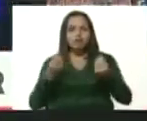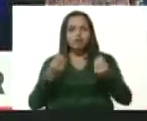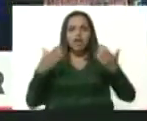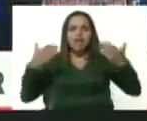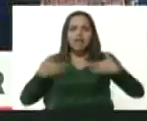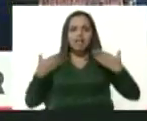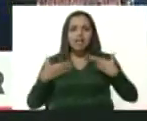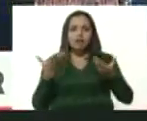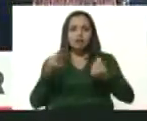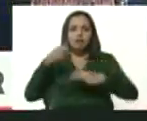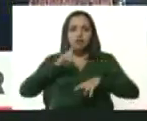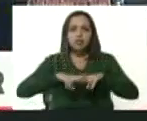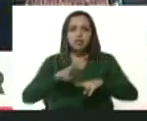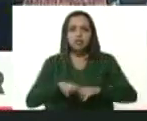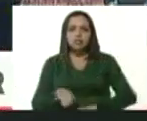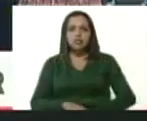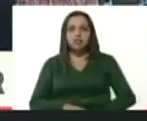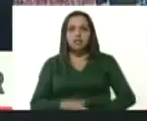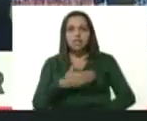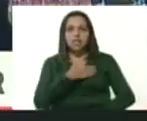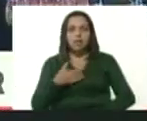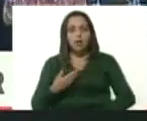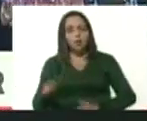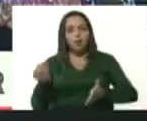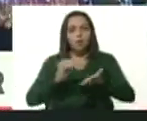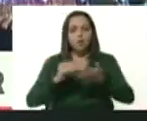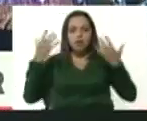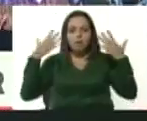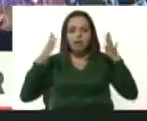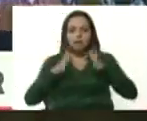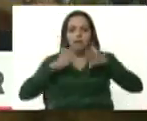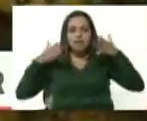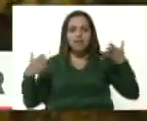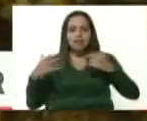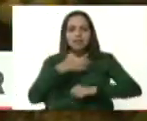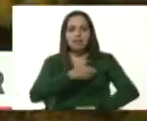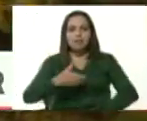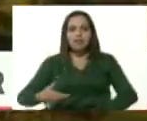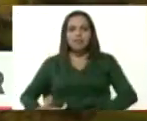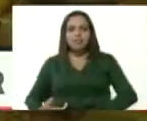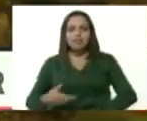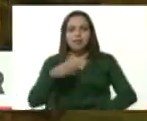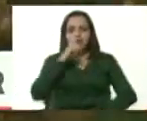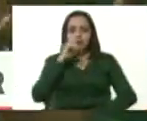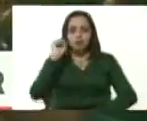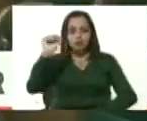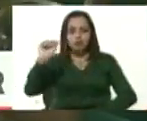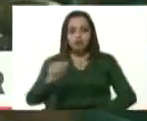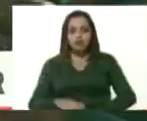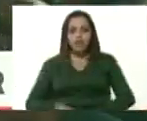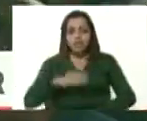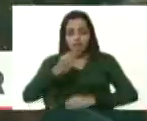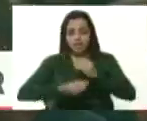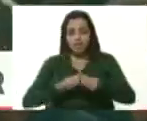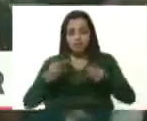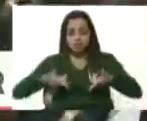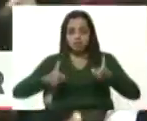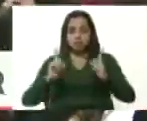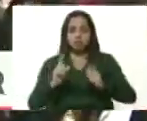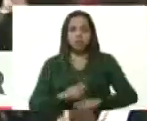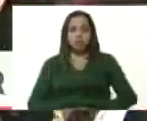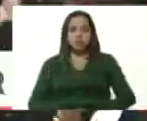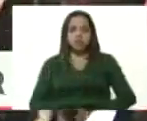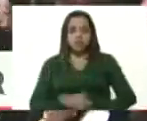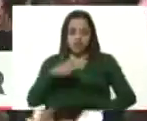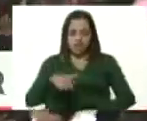muchos niños. Y yo pido otro aplauso gigante para el presidente Maduro, que hizo posible que estas